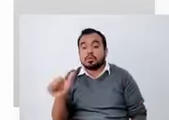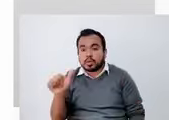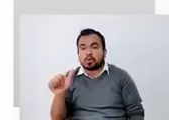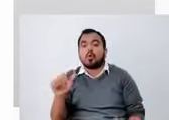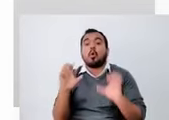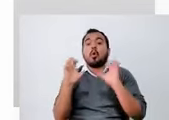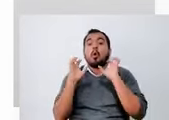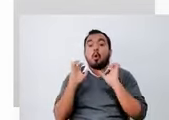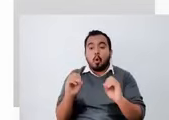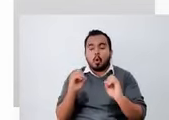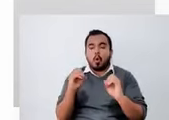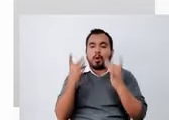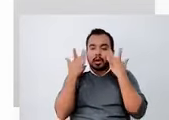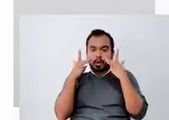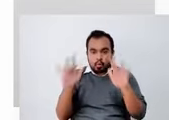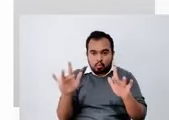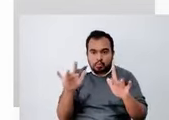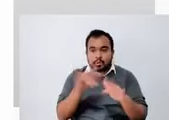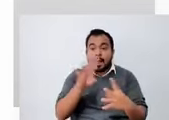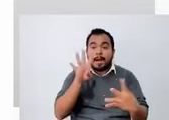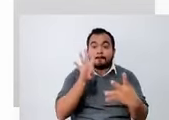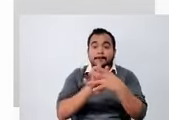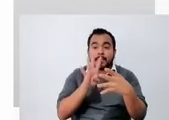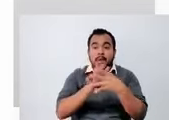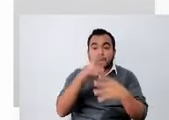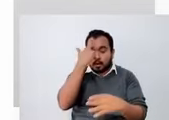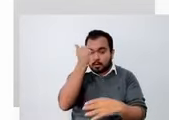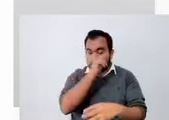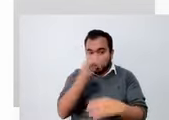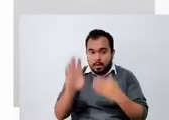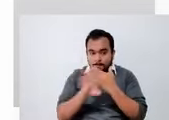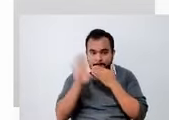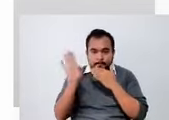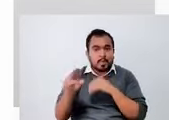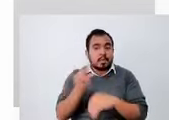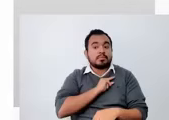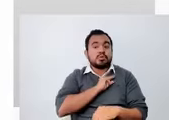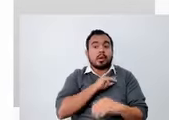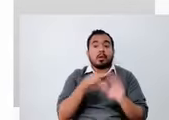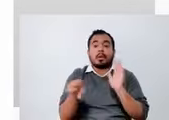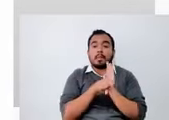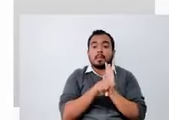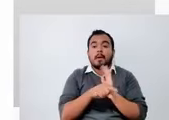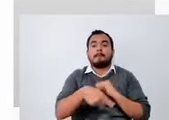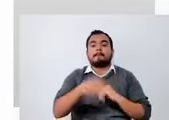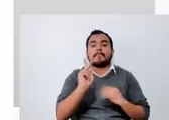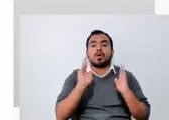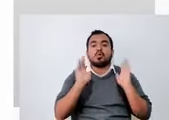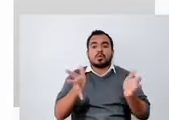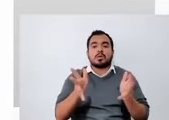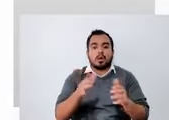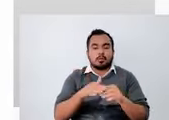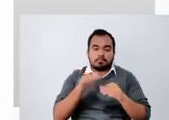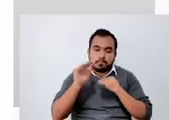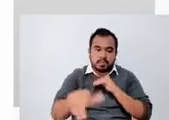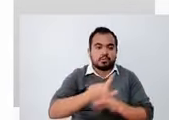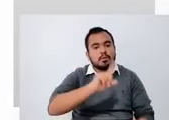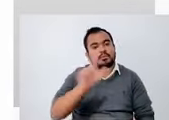la renuncia a la pena por razones de prevención especial negativa, pero que ya es un paso posterior.